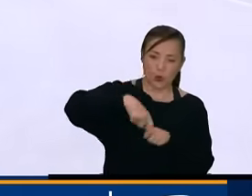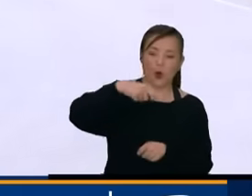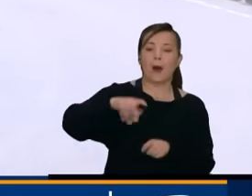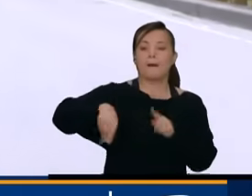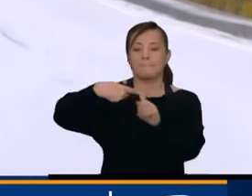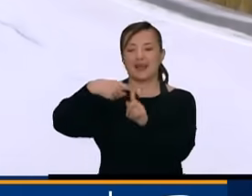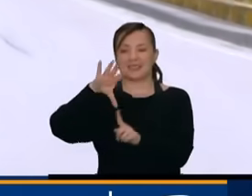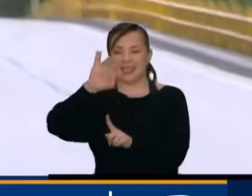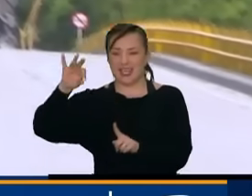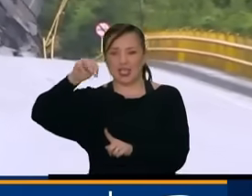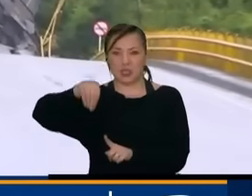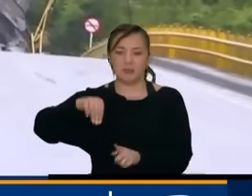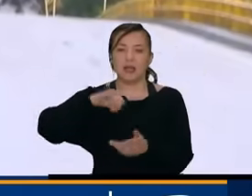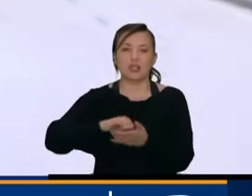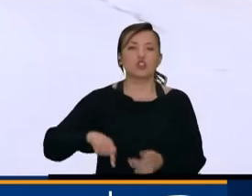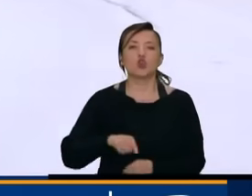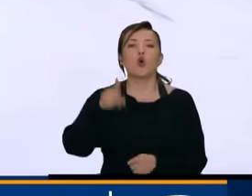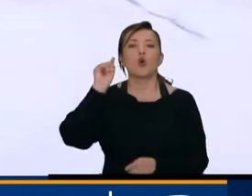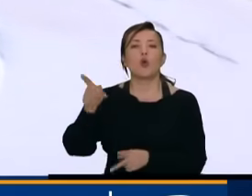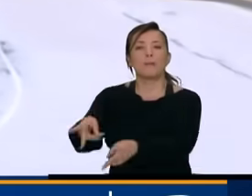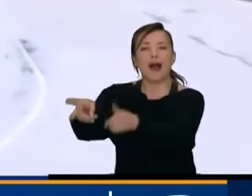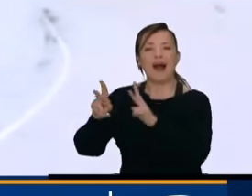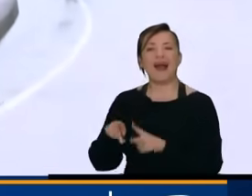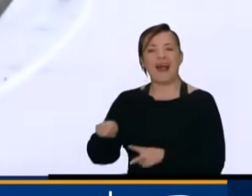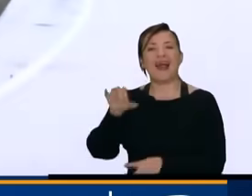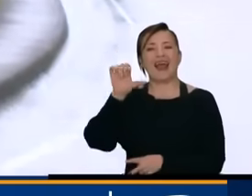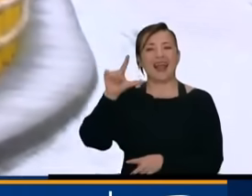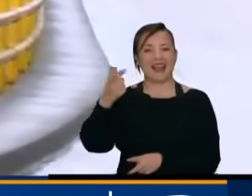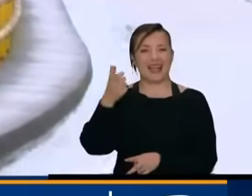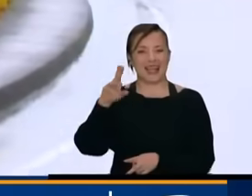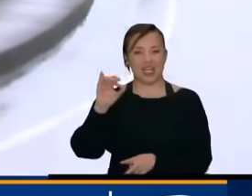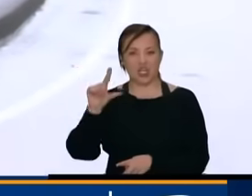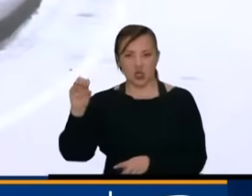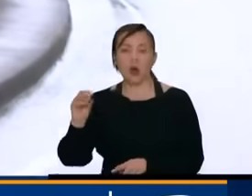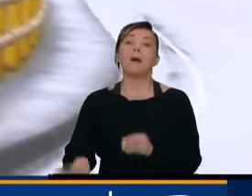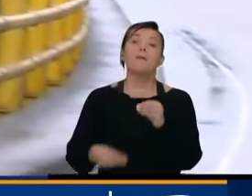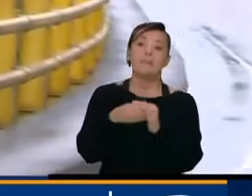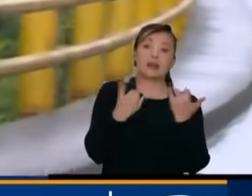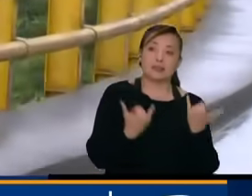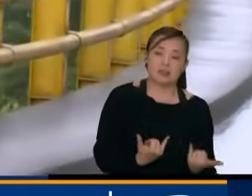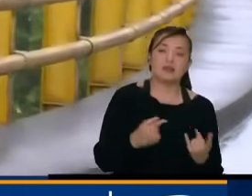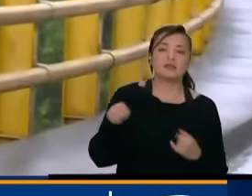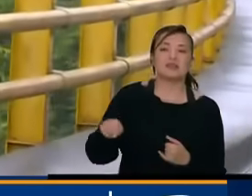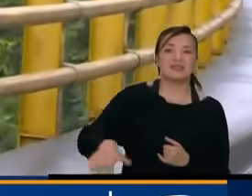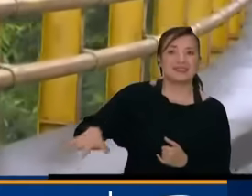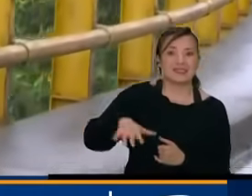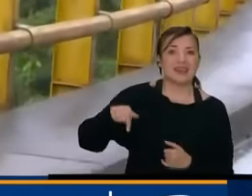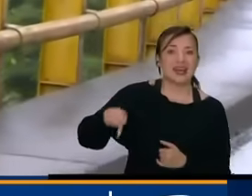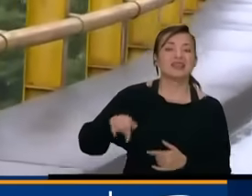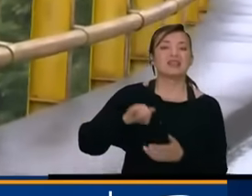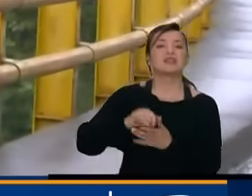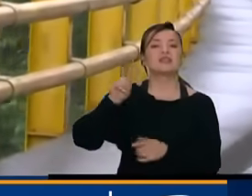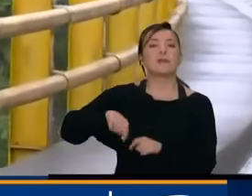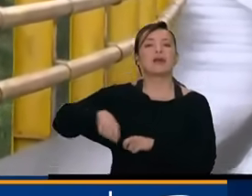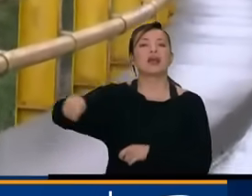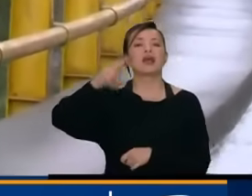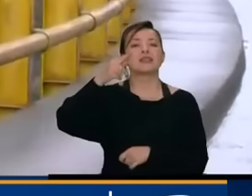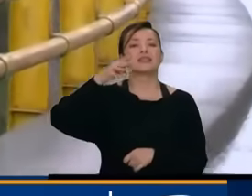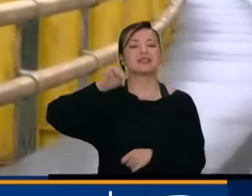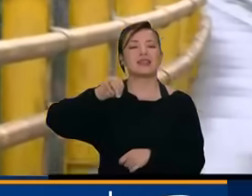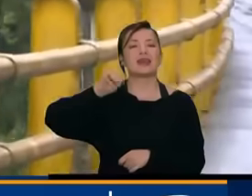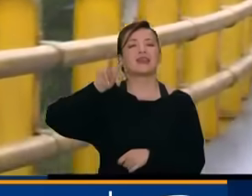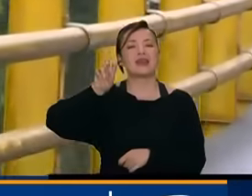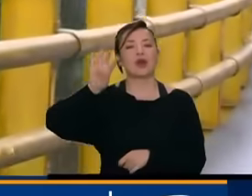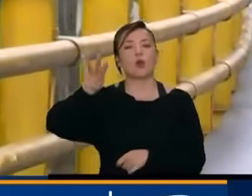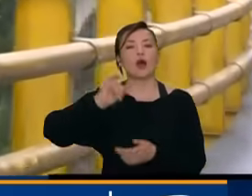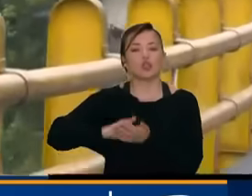una falla súbita el puente del Grillo. Adicionalmente, también desarrollamos en este punto, en el kilómetro 84, actividades de restablecimiento